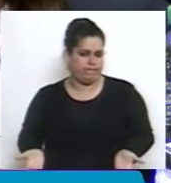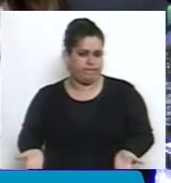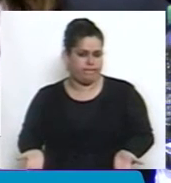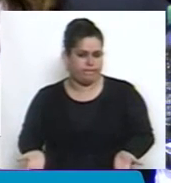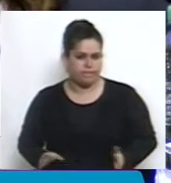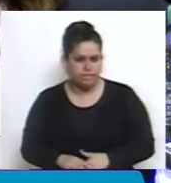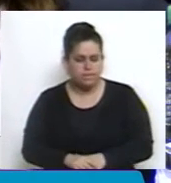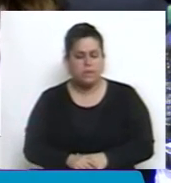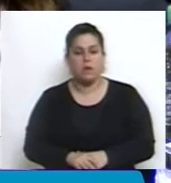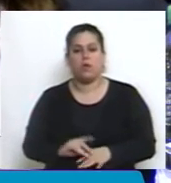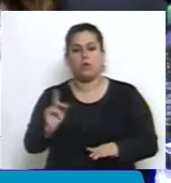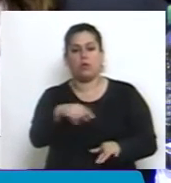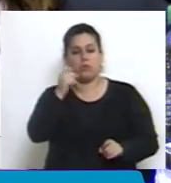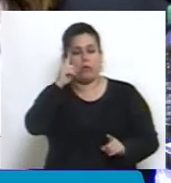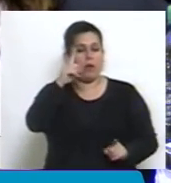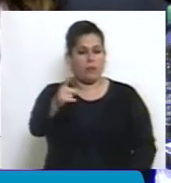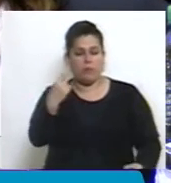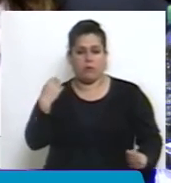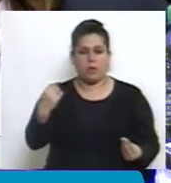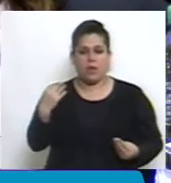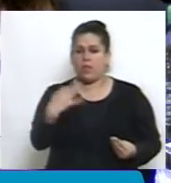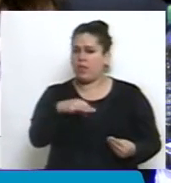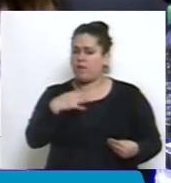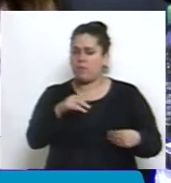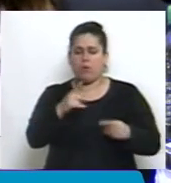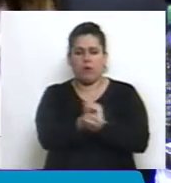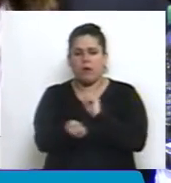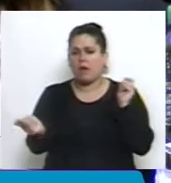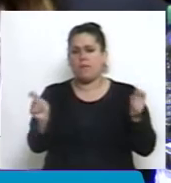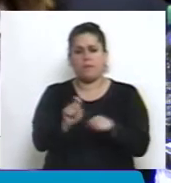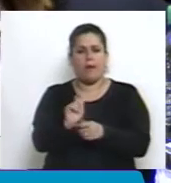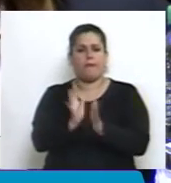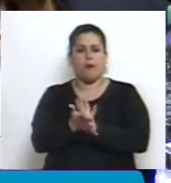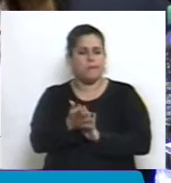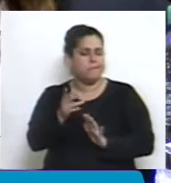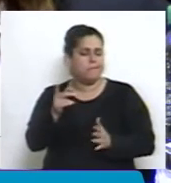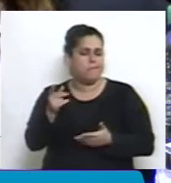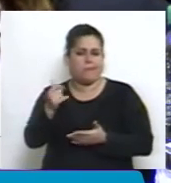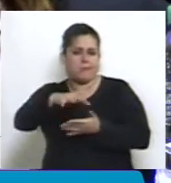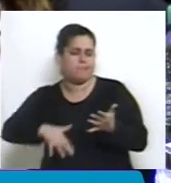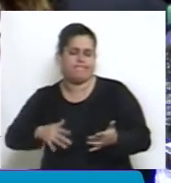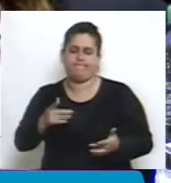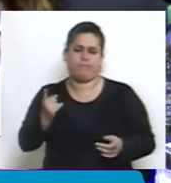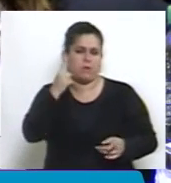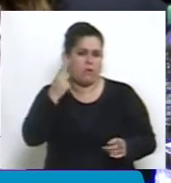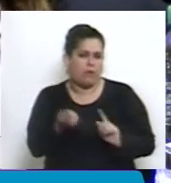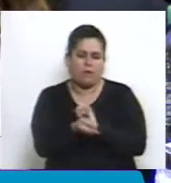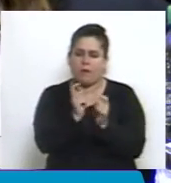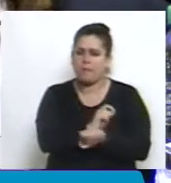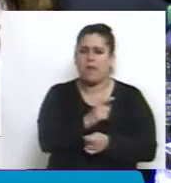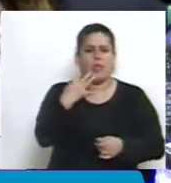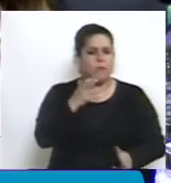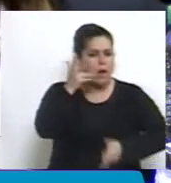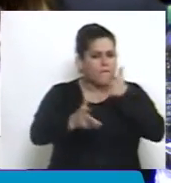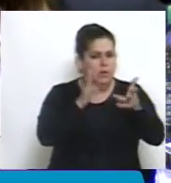Nosotros creemos que tenemos que cambiar esta mirada, que tenemos que empezar a hablar de